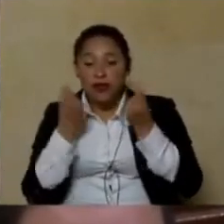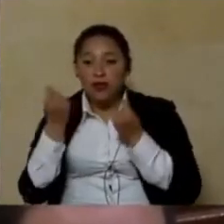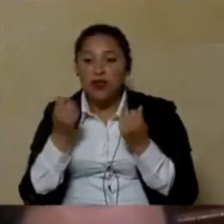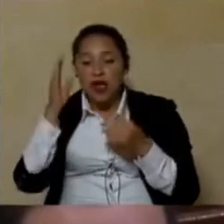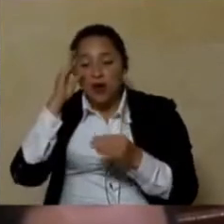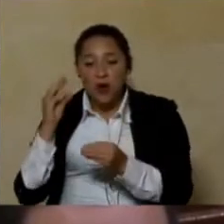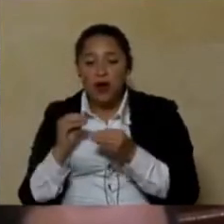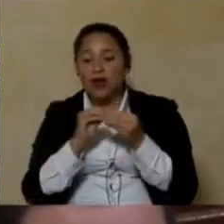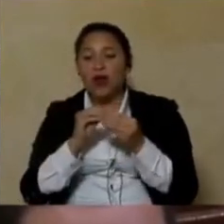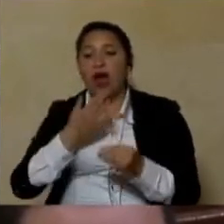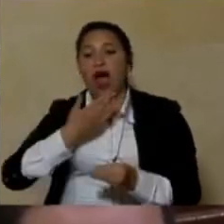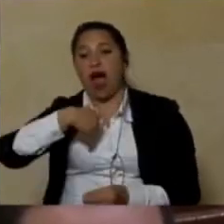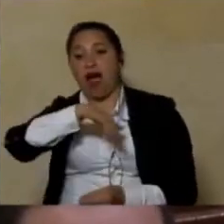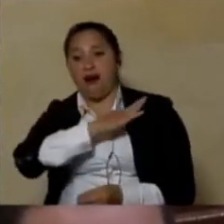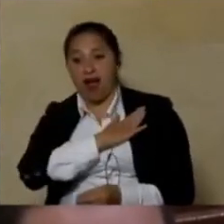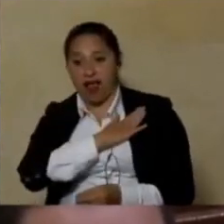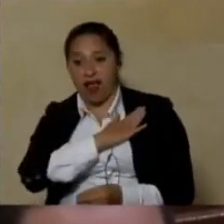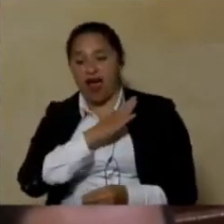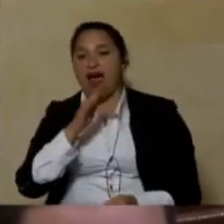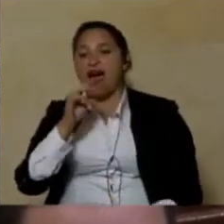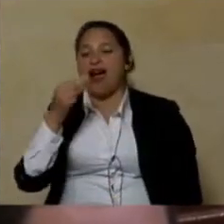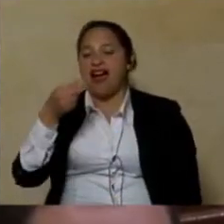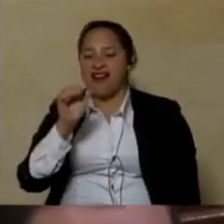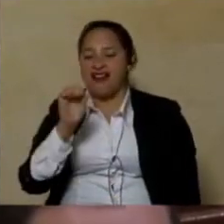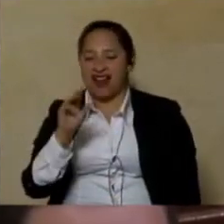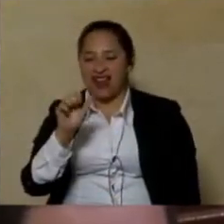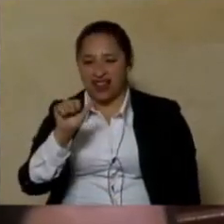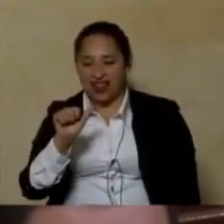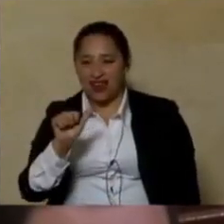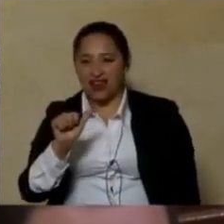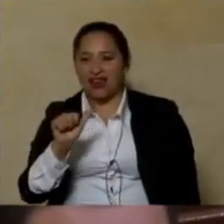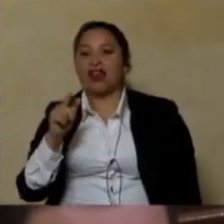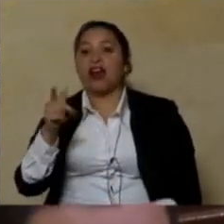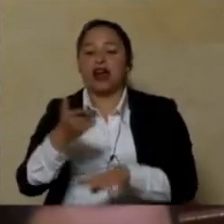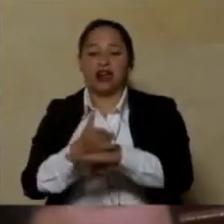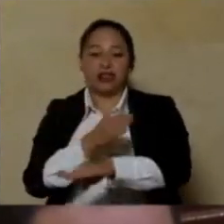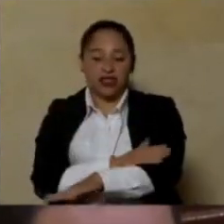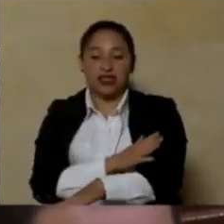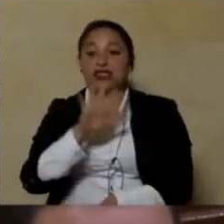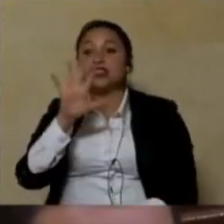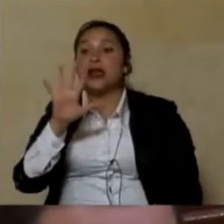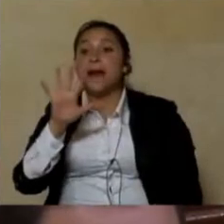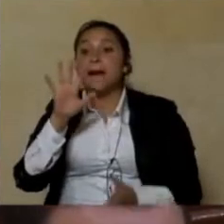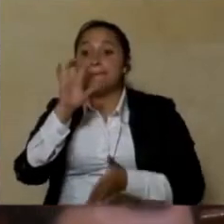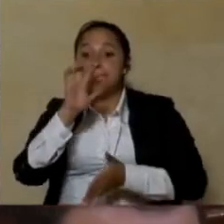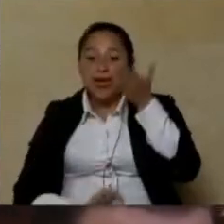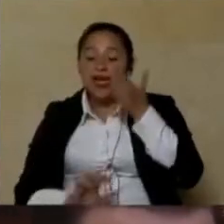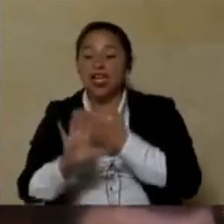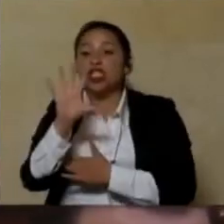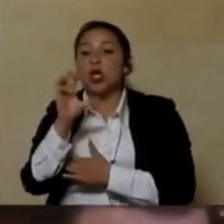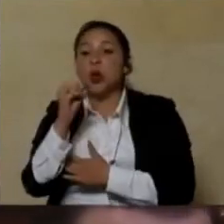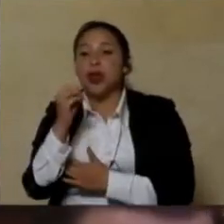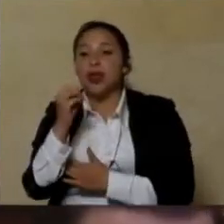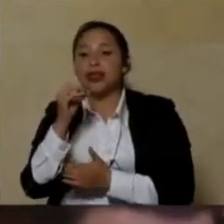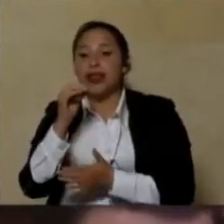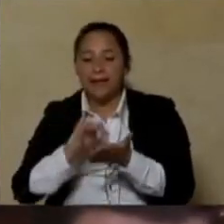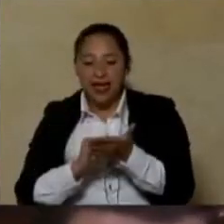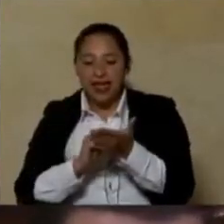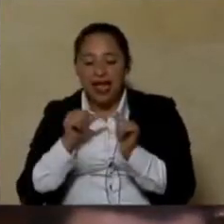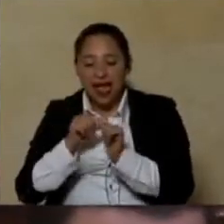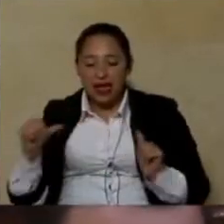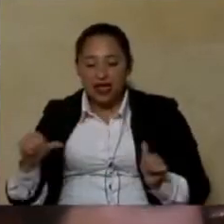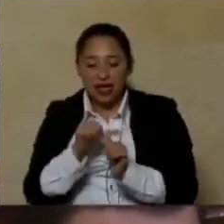Habana, este país haya pasado de tener menos de 50 mil hectáreas a hoy más de 250 mil hectáreas.